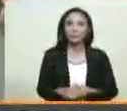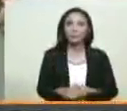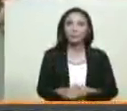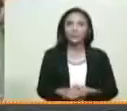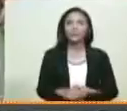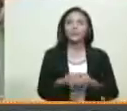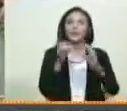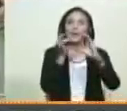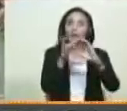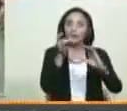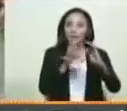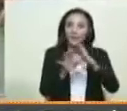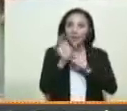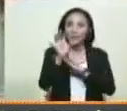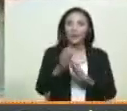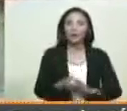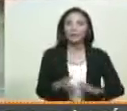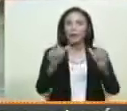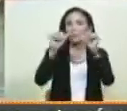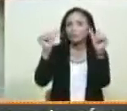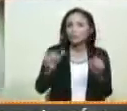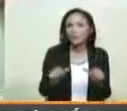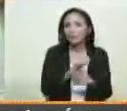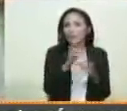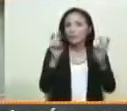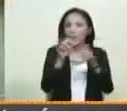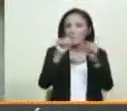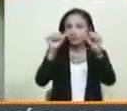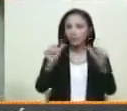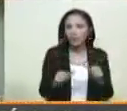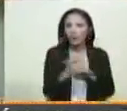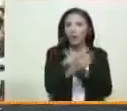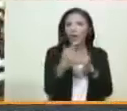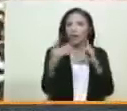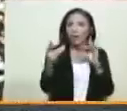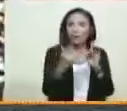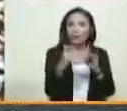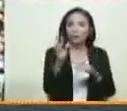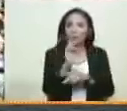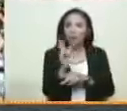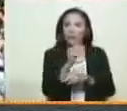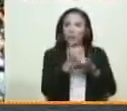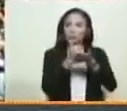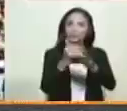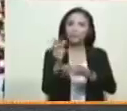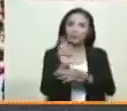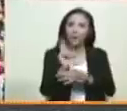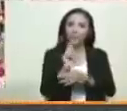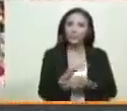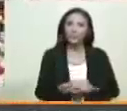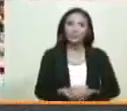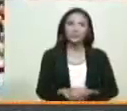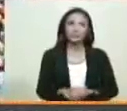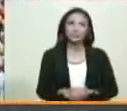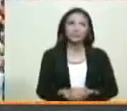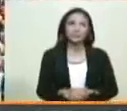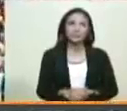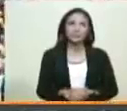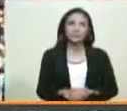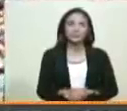de la patria como sistema de protección directa social es muy